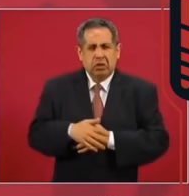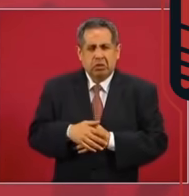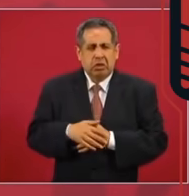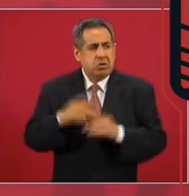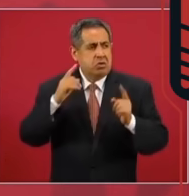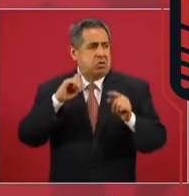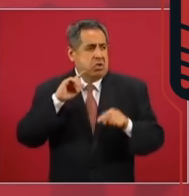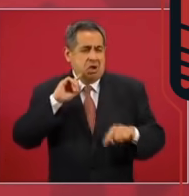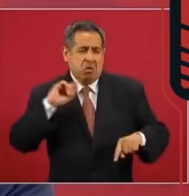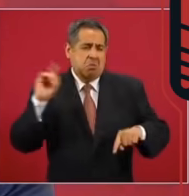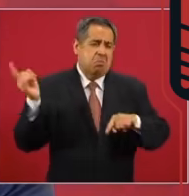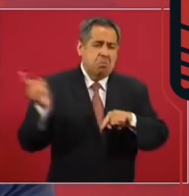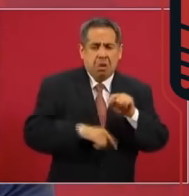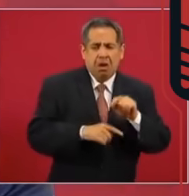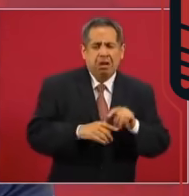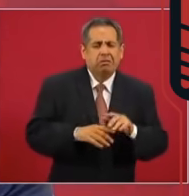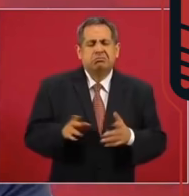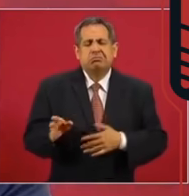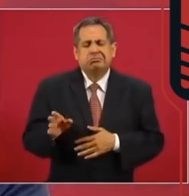derrocar,